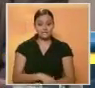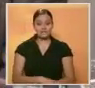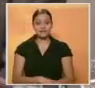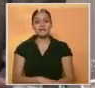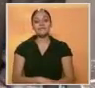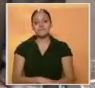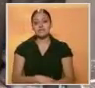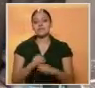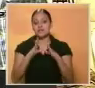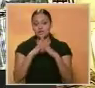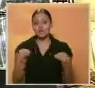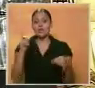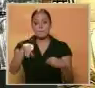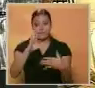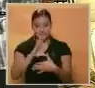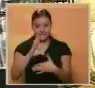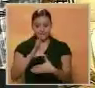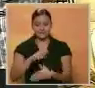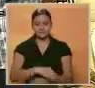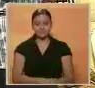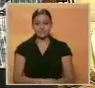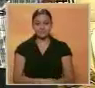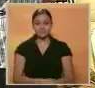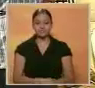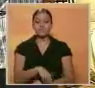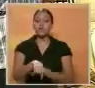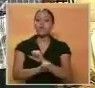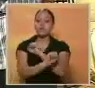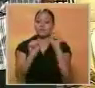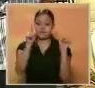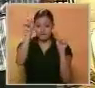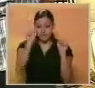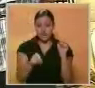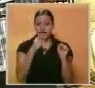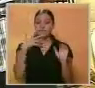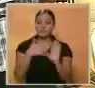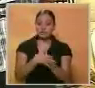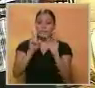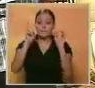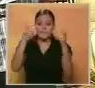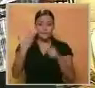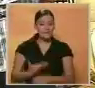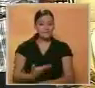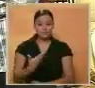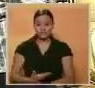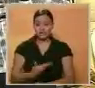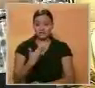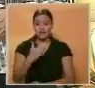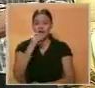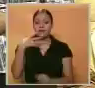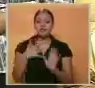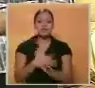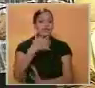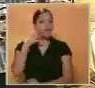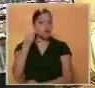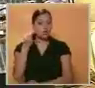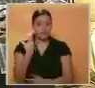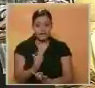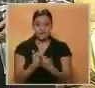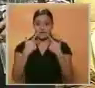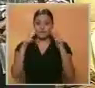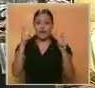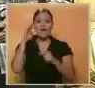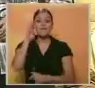todo el continente. Bueno, y en horas de la mañana se abordó un tema sumamente interesante denominado Juventud y Libertad,